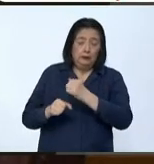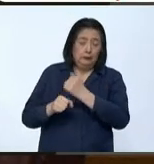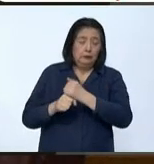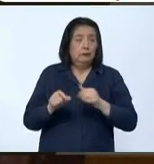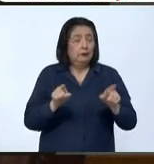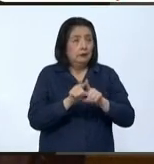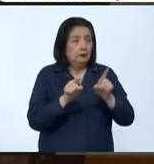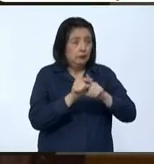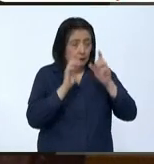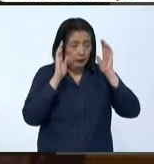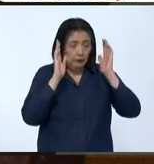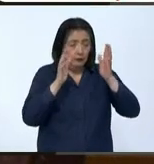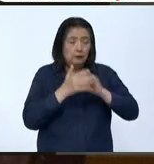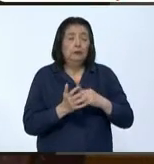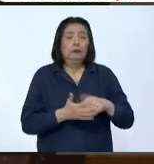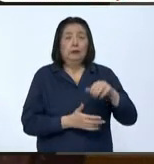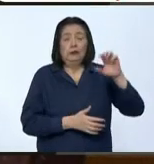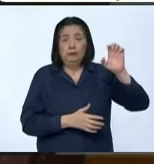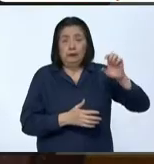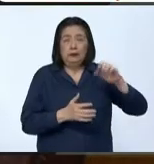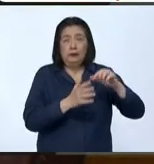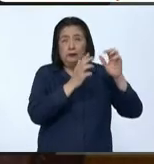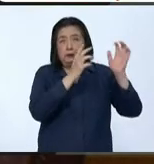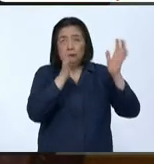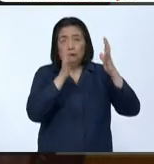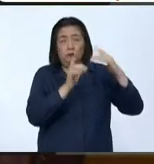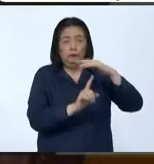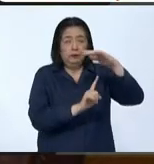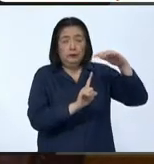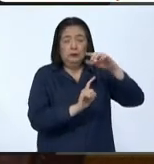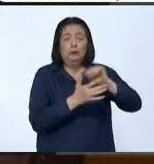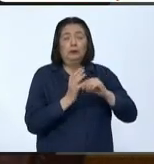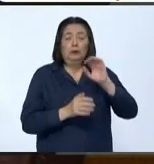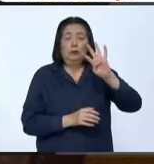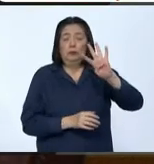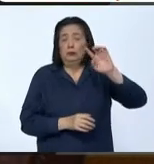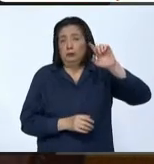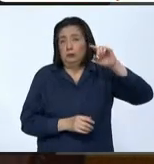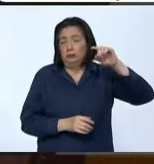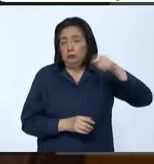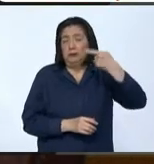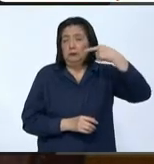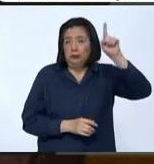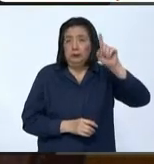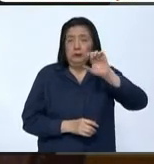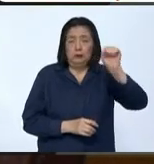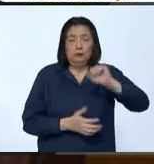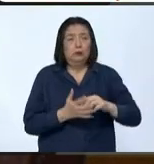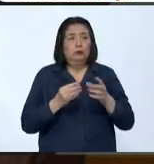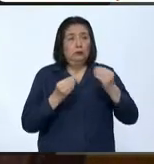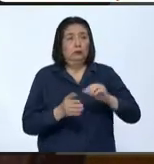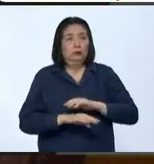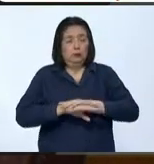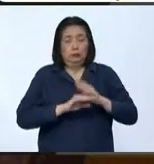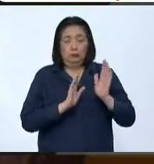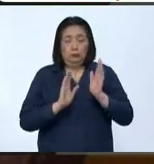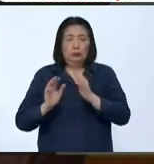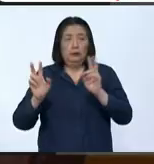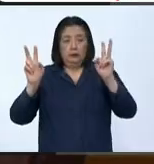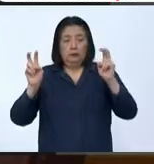la atención de la emergencia climática con más de cuatro mil millones de soles a través del plan